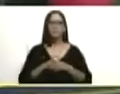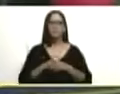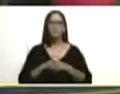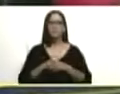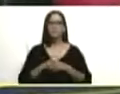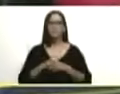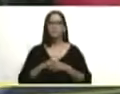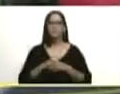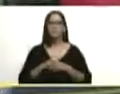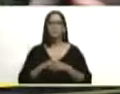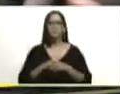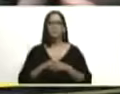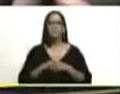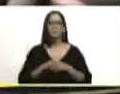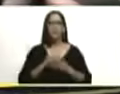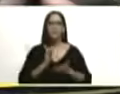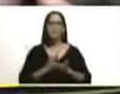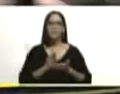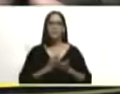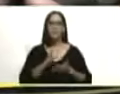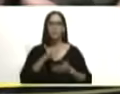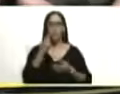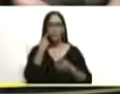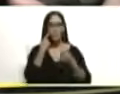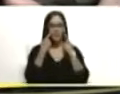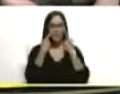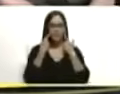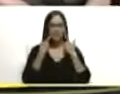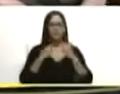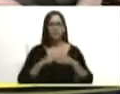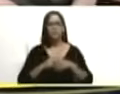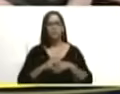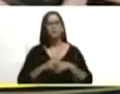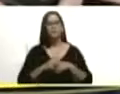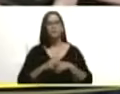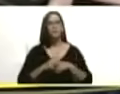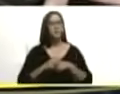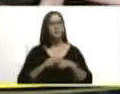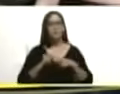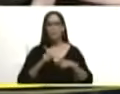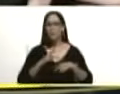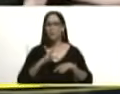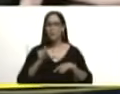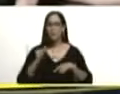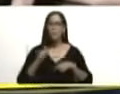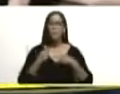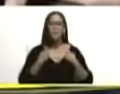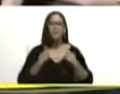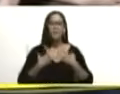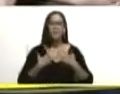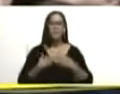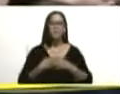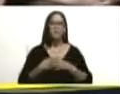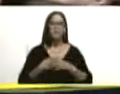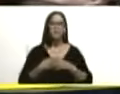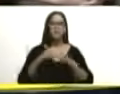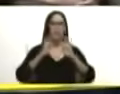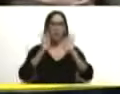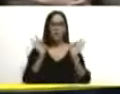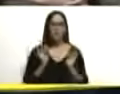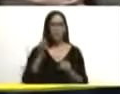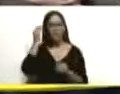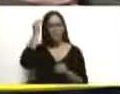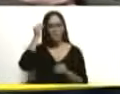Y siempre estoy muy pendiente de no desfasarme de la forma de pensar,